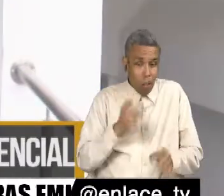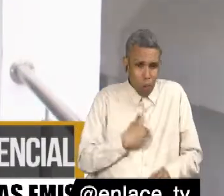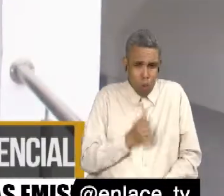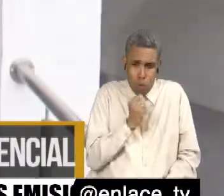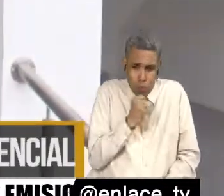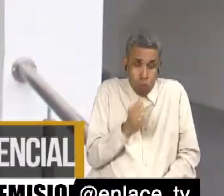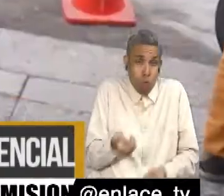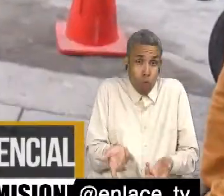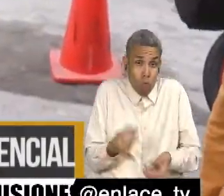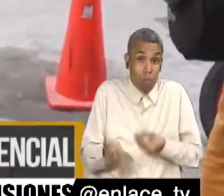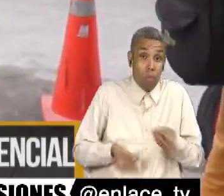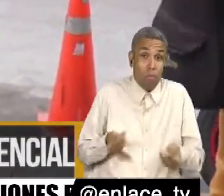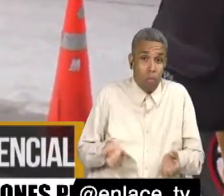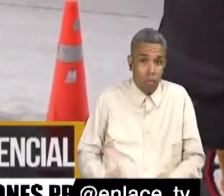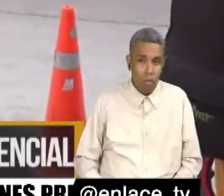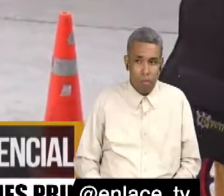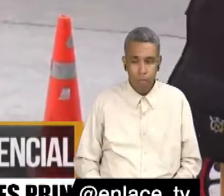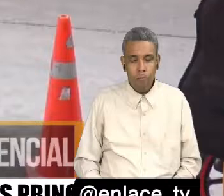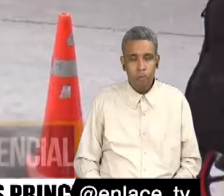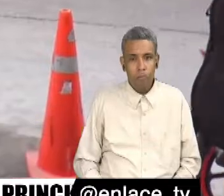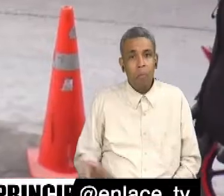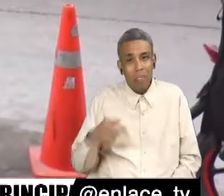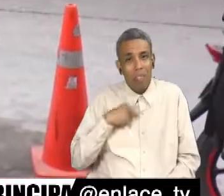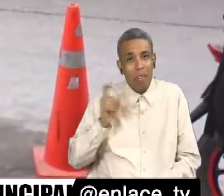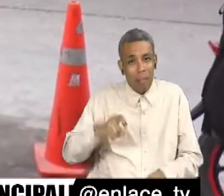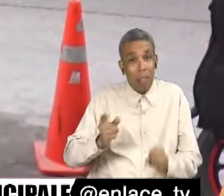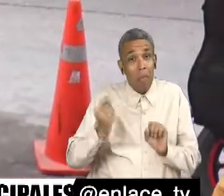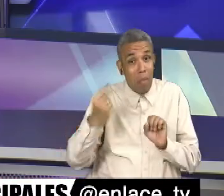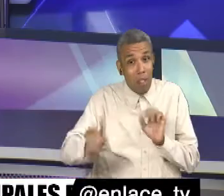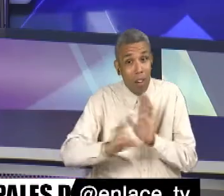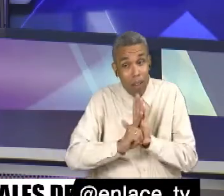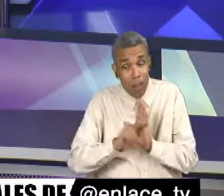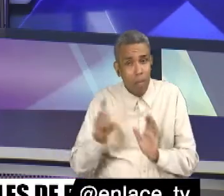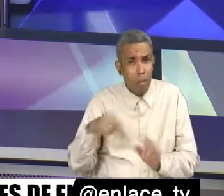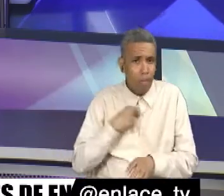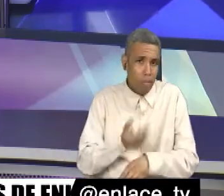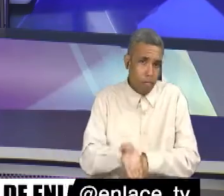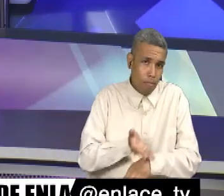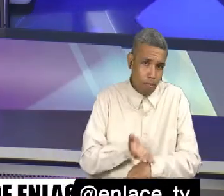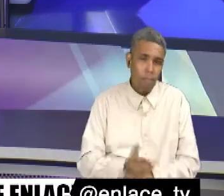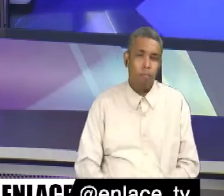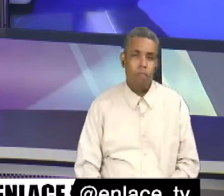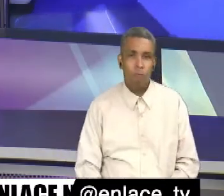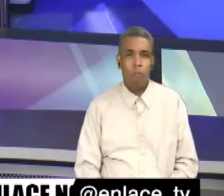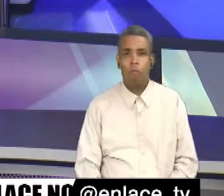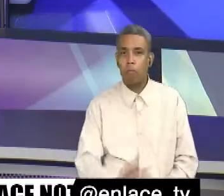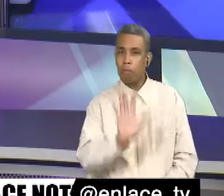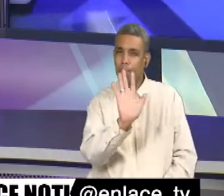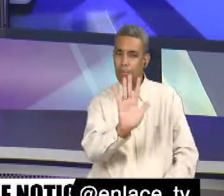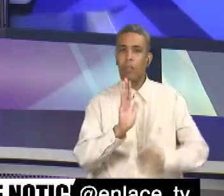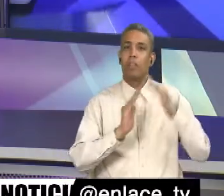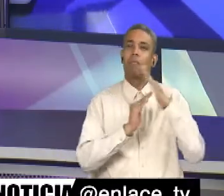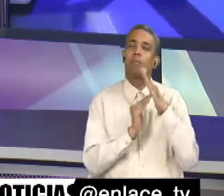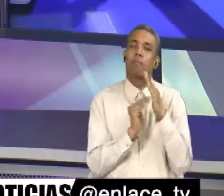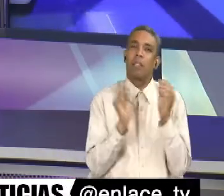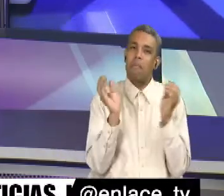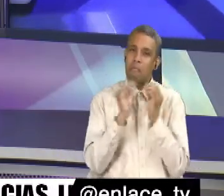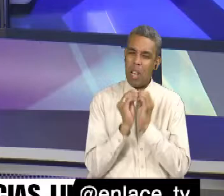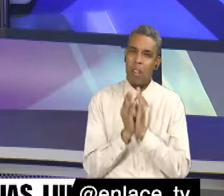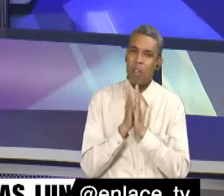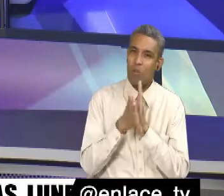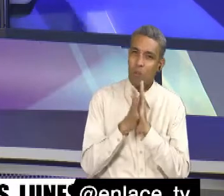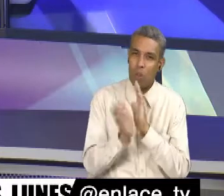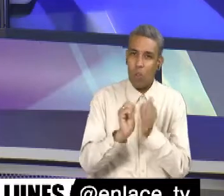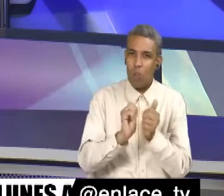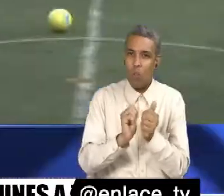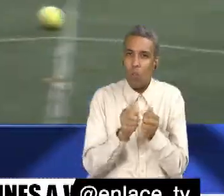pasar con su vida ante la negativa de atenderlo como lo ordenan los galenos. Momento de hacer una pausa y al regresar tendremos para ustedes